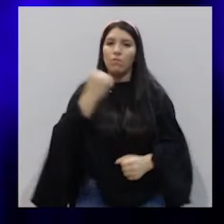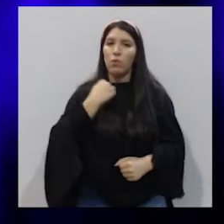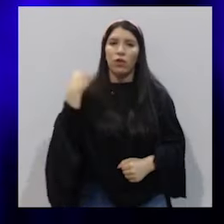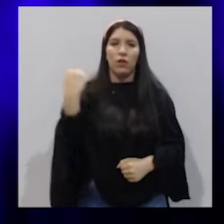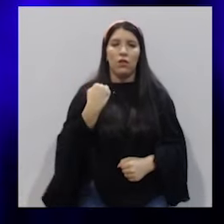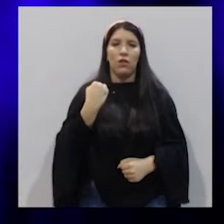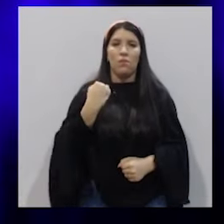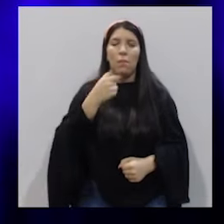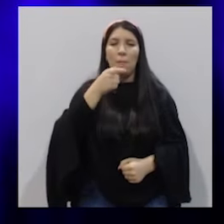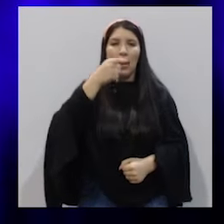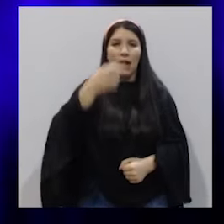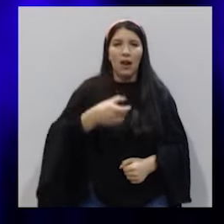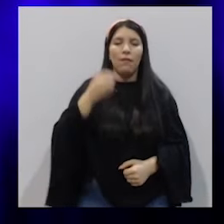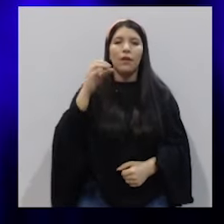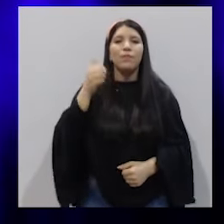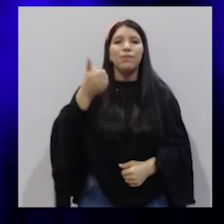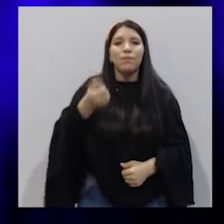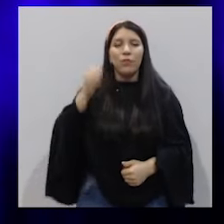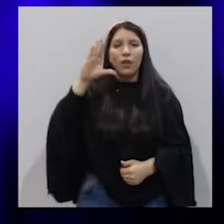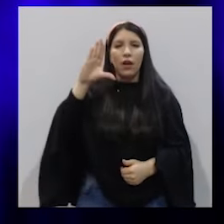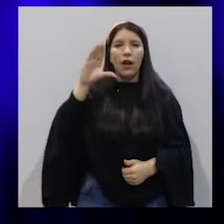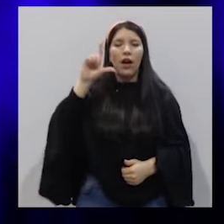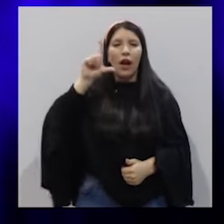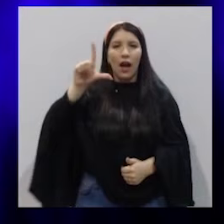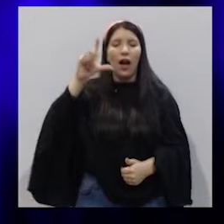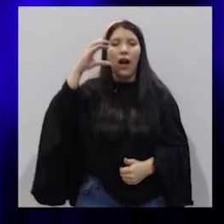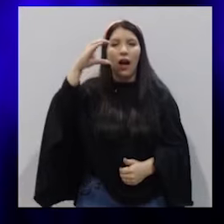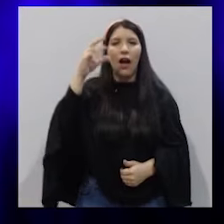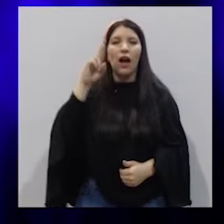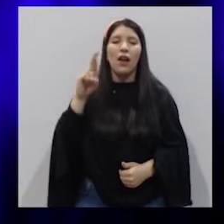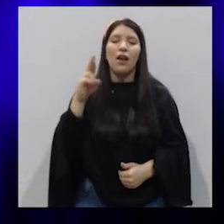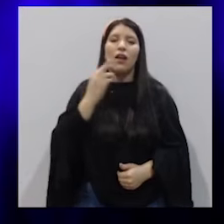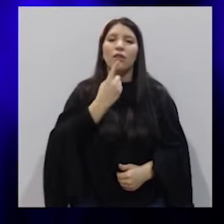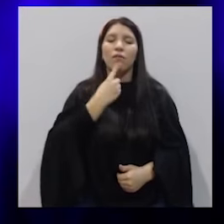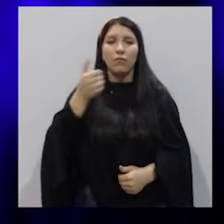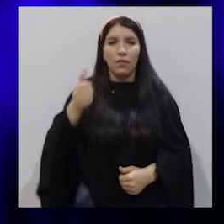un estado de atención y vigilancia en cada uno de nosotros